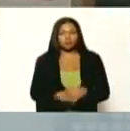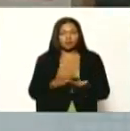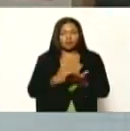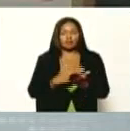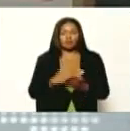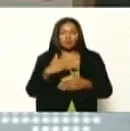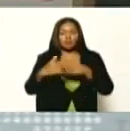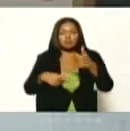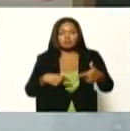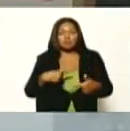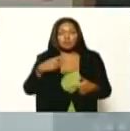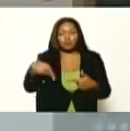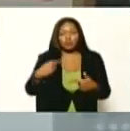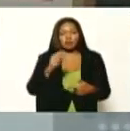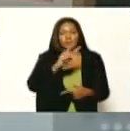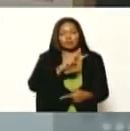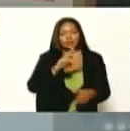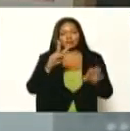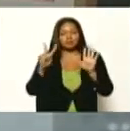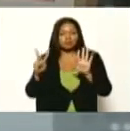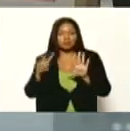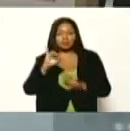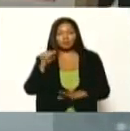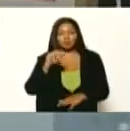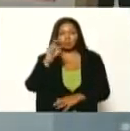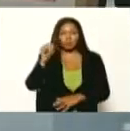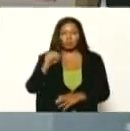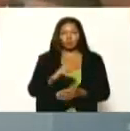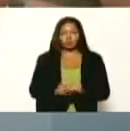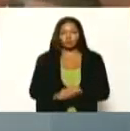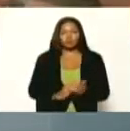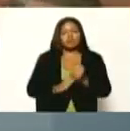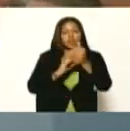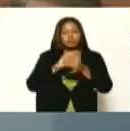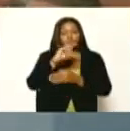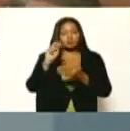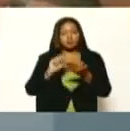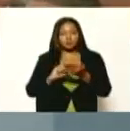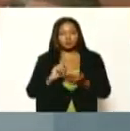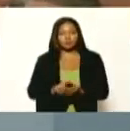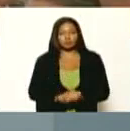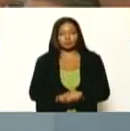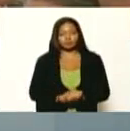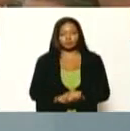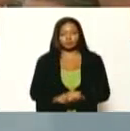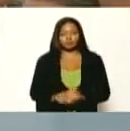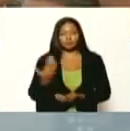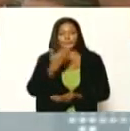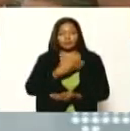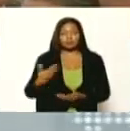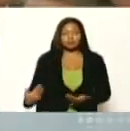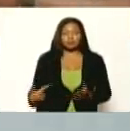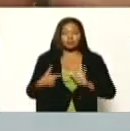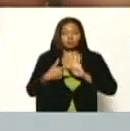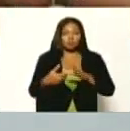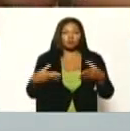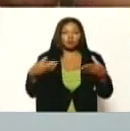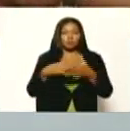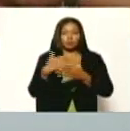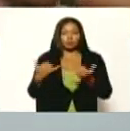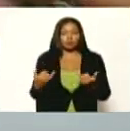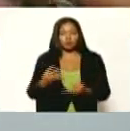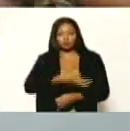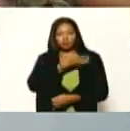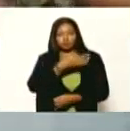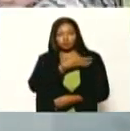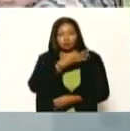durante y después del 27 de junio, con la Dirección Nacional y con la presidencia que ejerzo del Partido